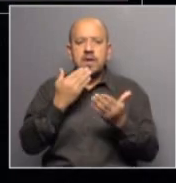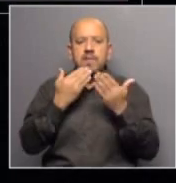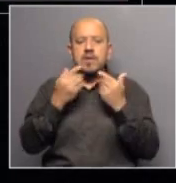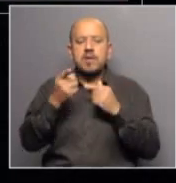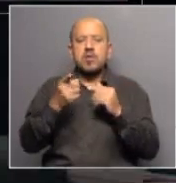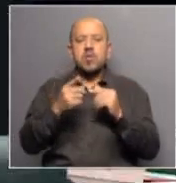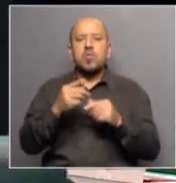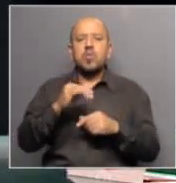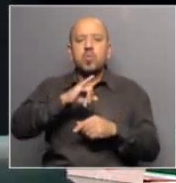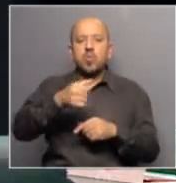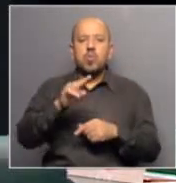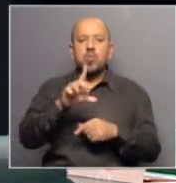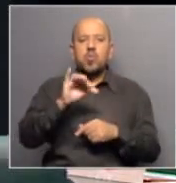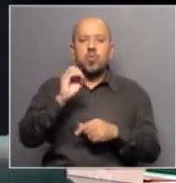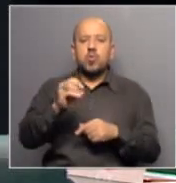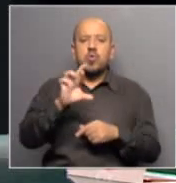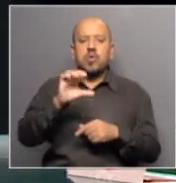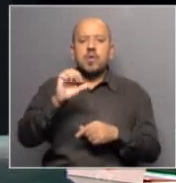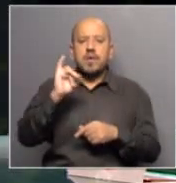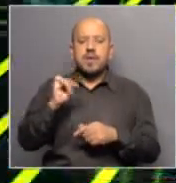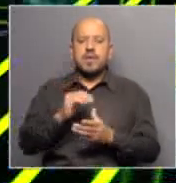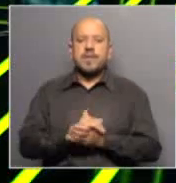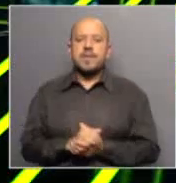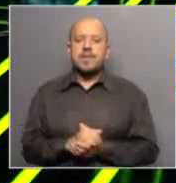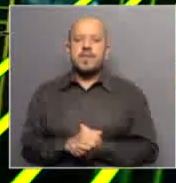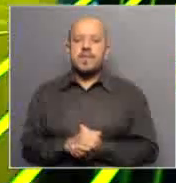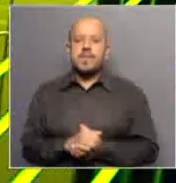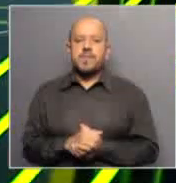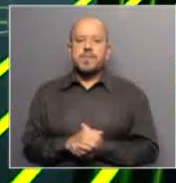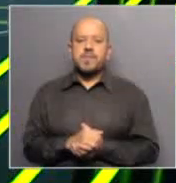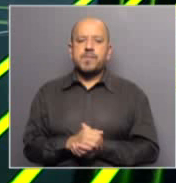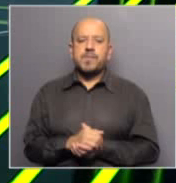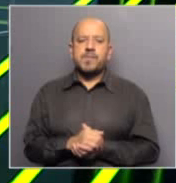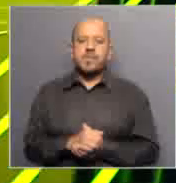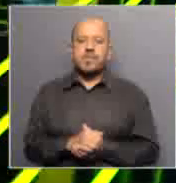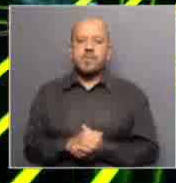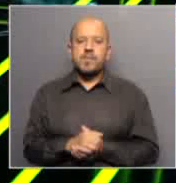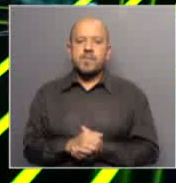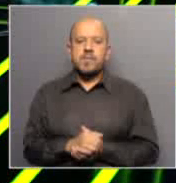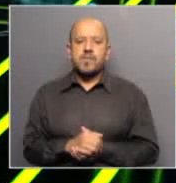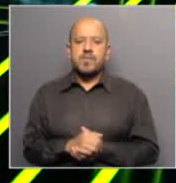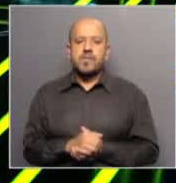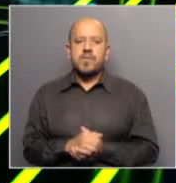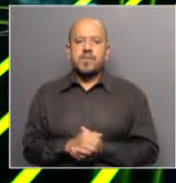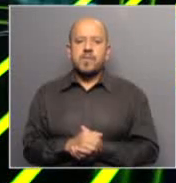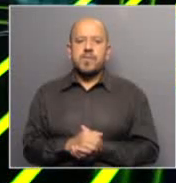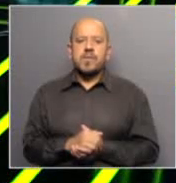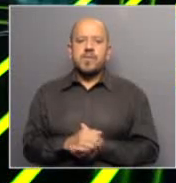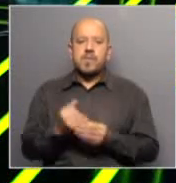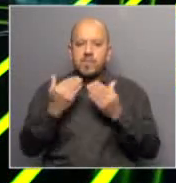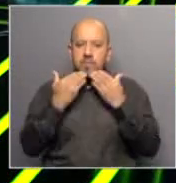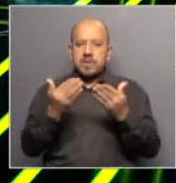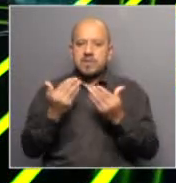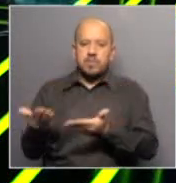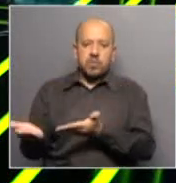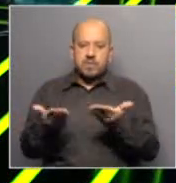de Autocultivadores Uruguay. Julio, buenas noches. Las buenas noches. Muchísimas gracias por la invitación y es